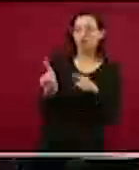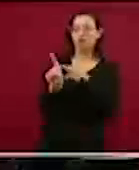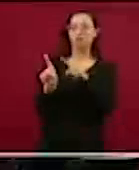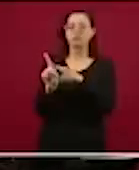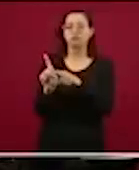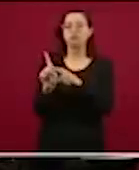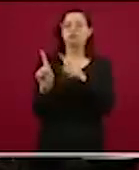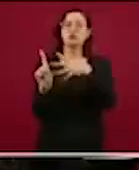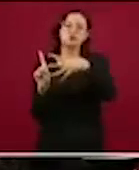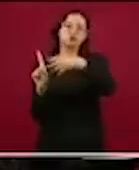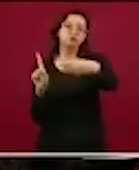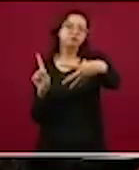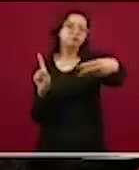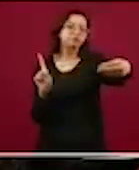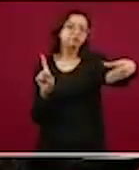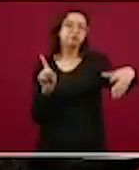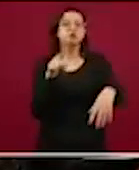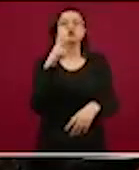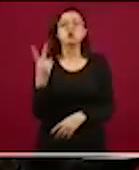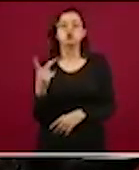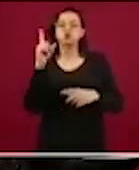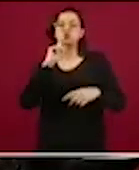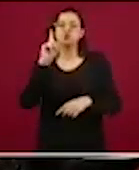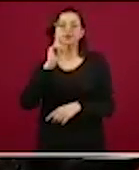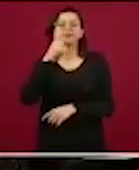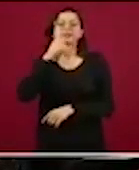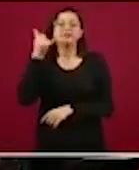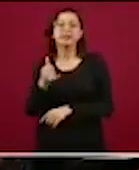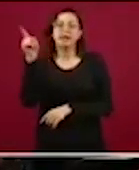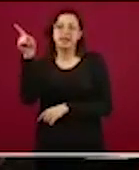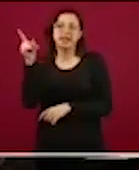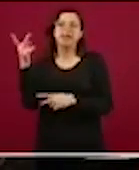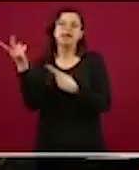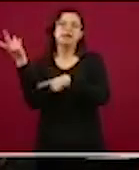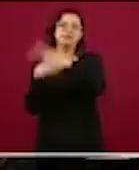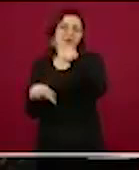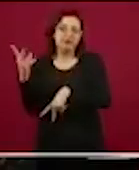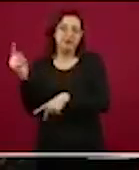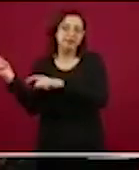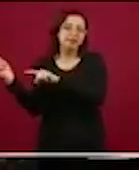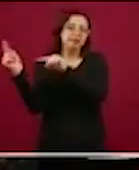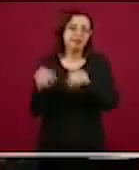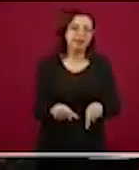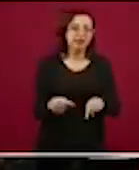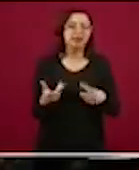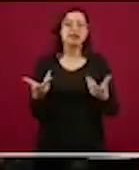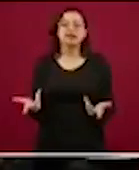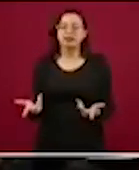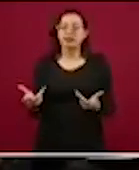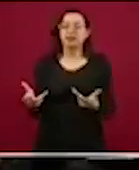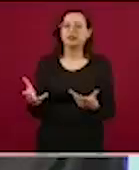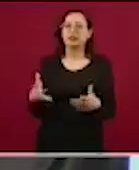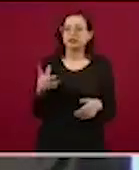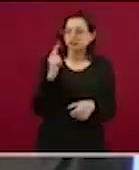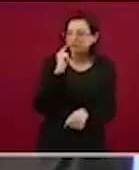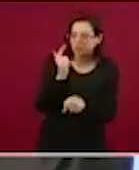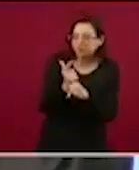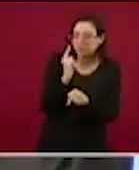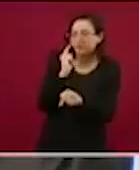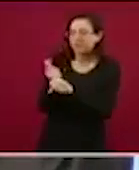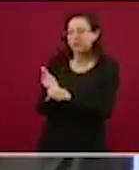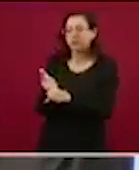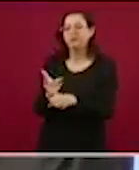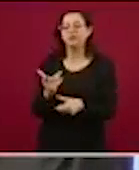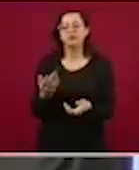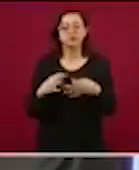la secretaria de salud informó que los cubrebocas geles antibacteriales y desinfectantes no son del todo eficientes contra el